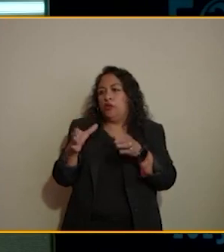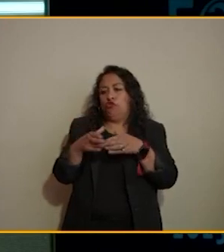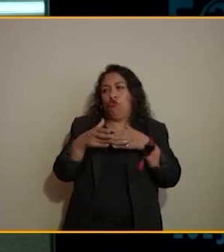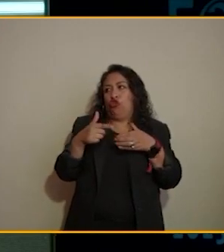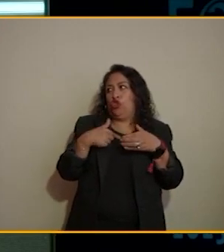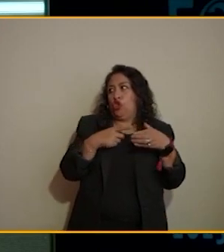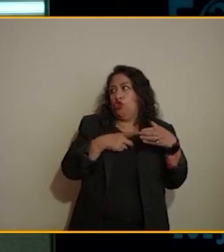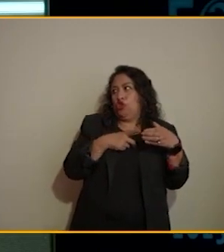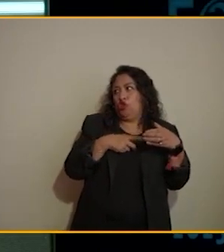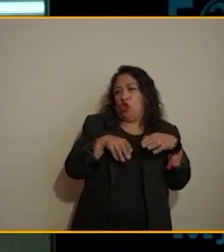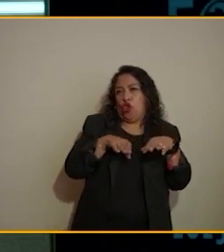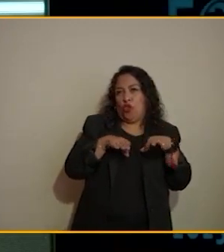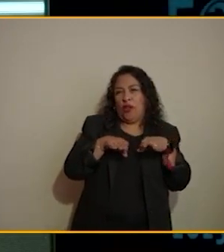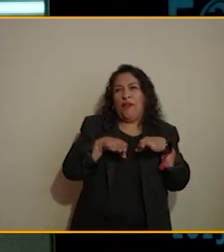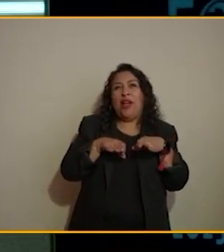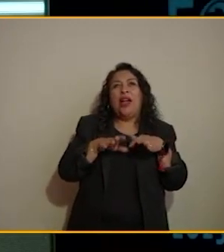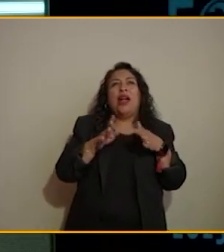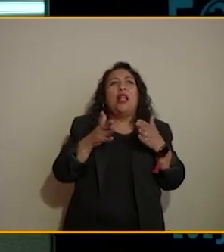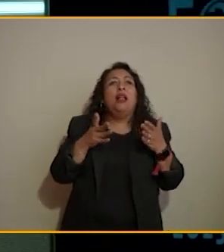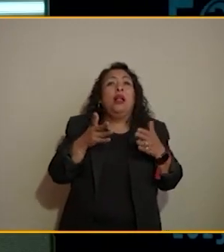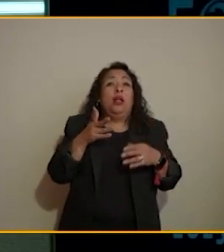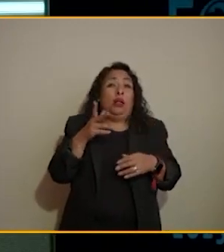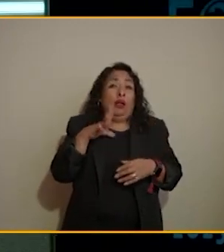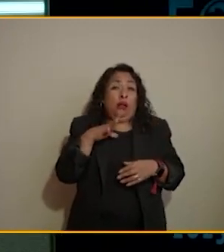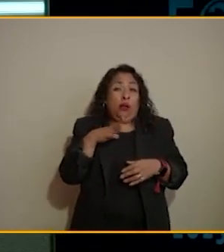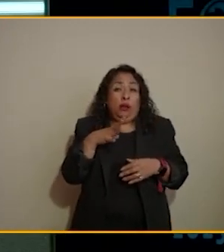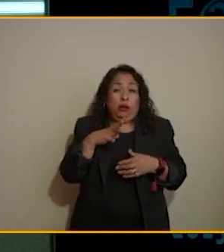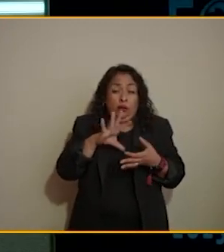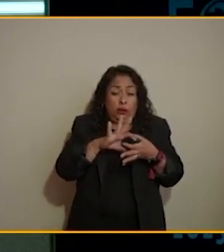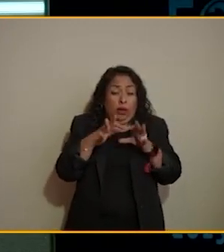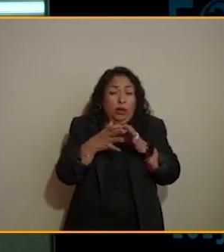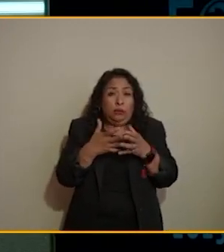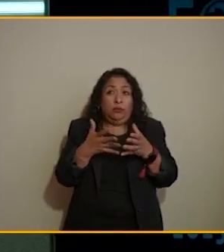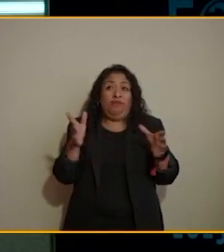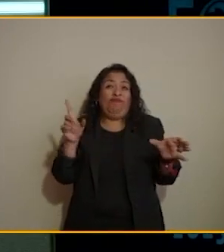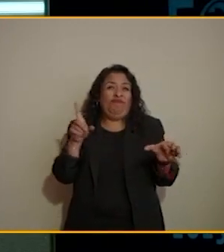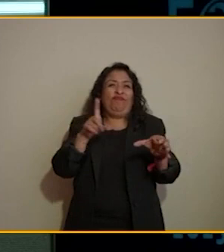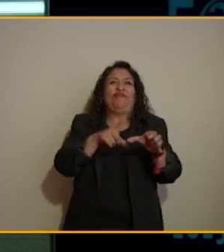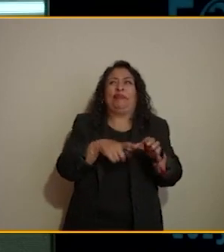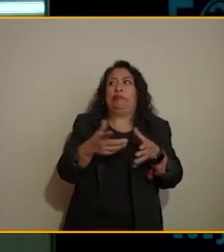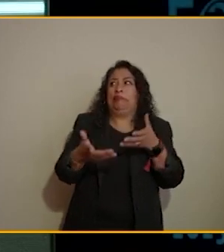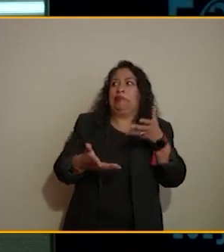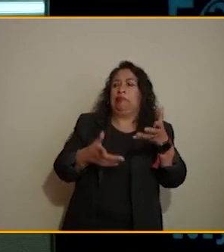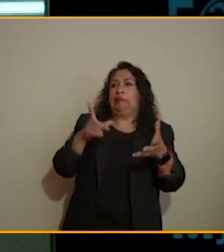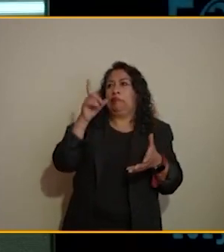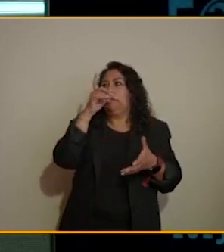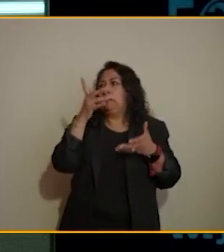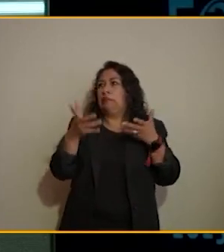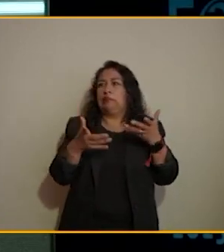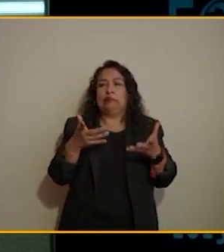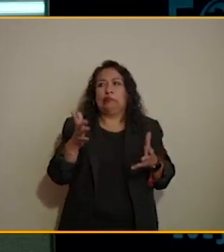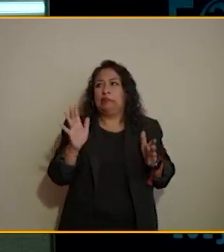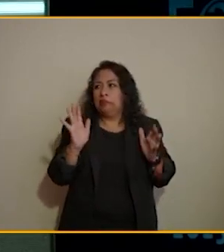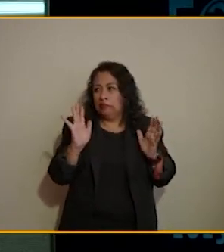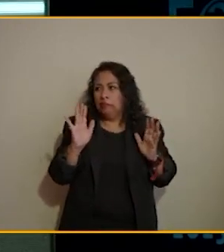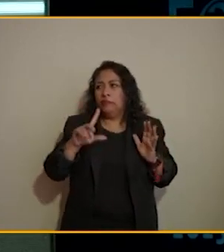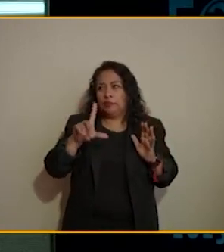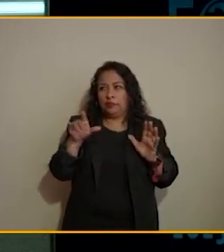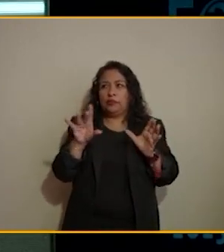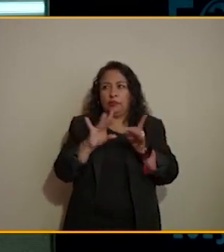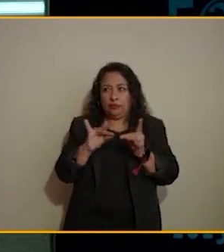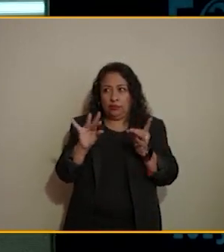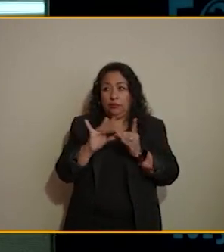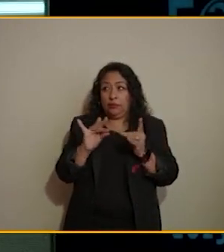solitario. Encadenarnos a estas grandes cadenas de valor de repente resulta complicado por muchas circunstancias de las que ya vamos a